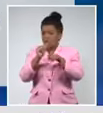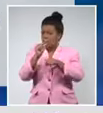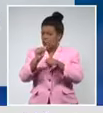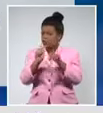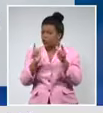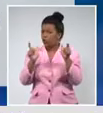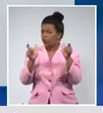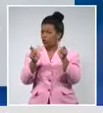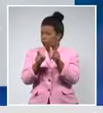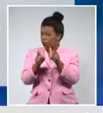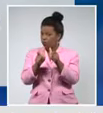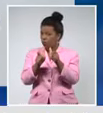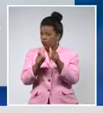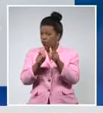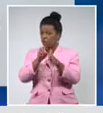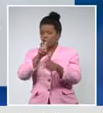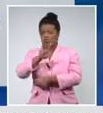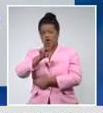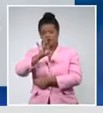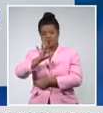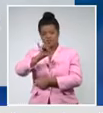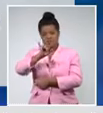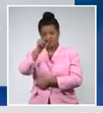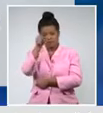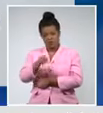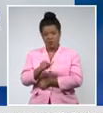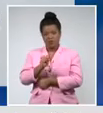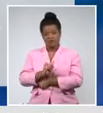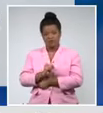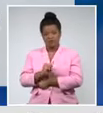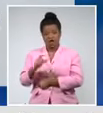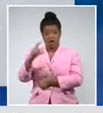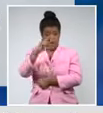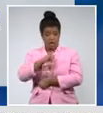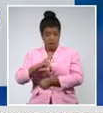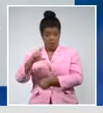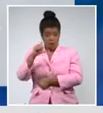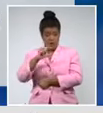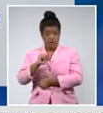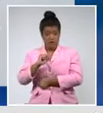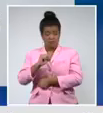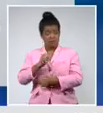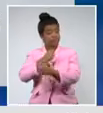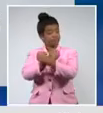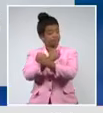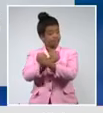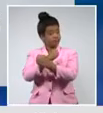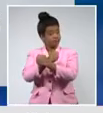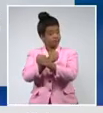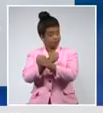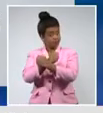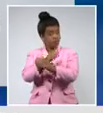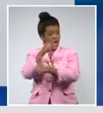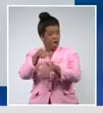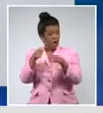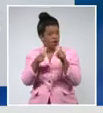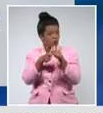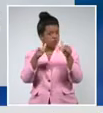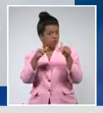menor, 286. Camagüey, mucho riesgo, incrementa